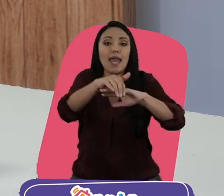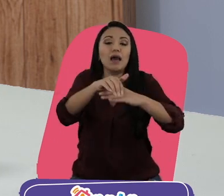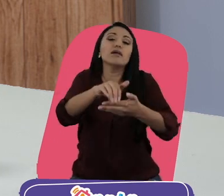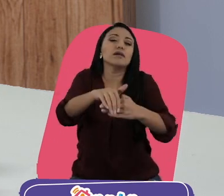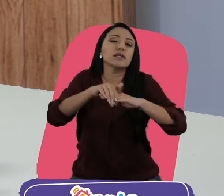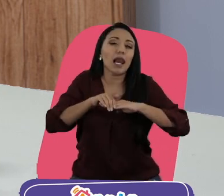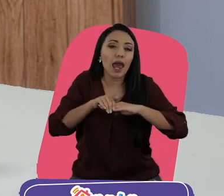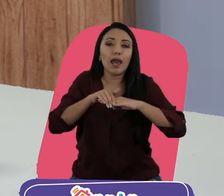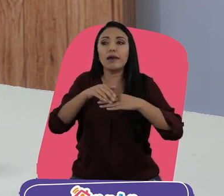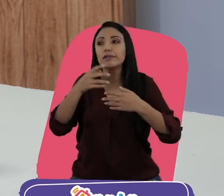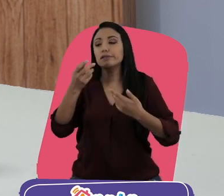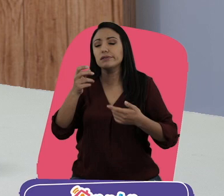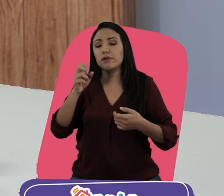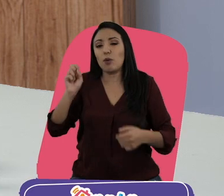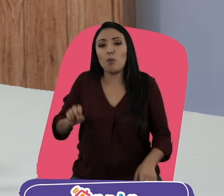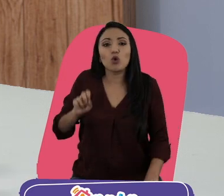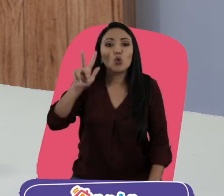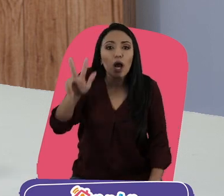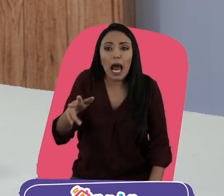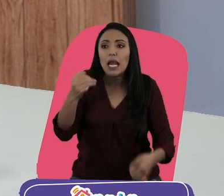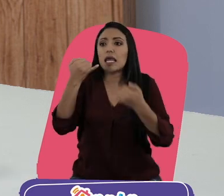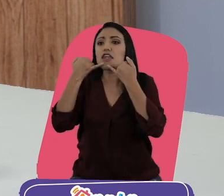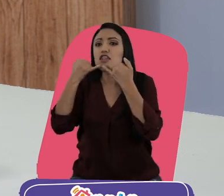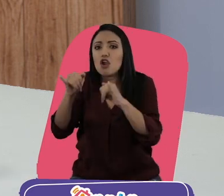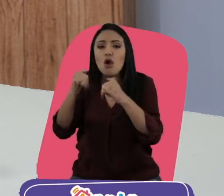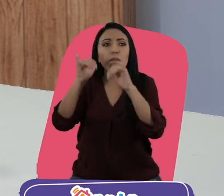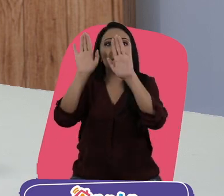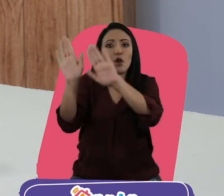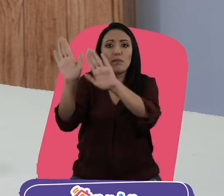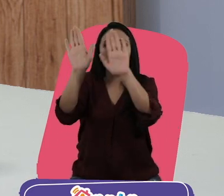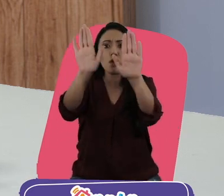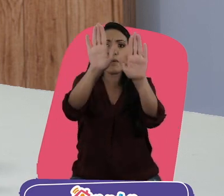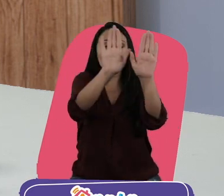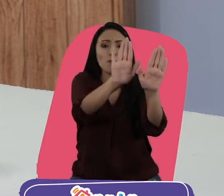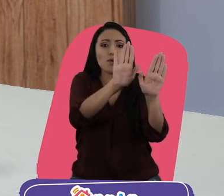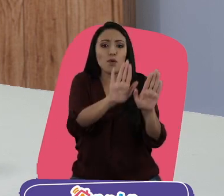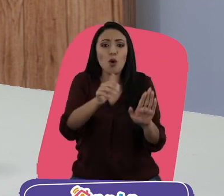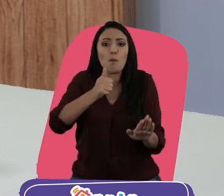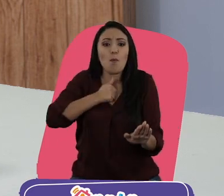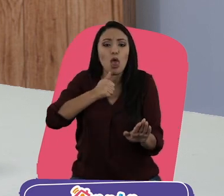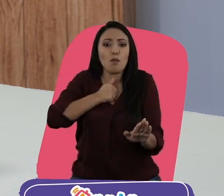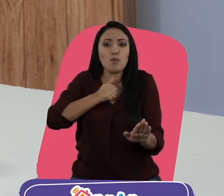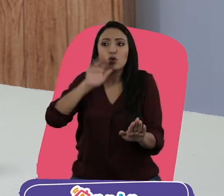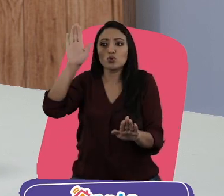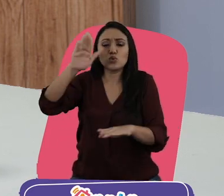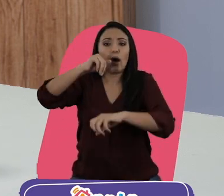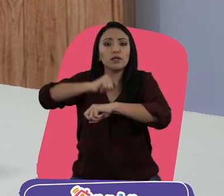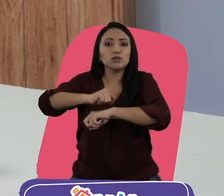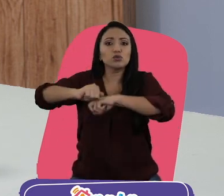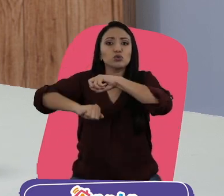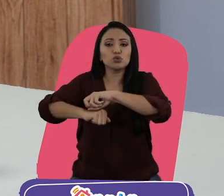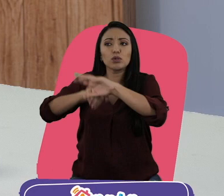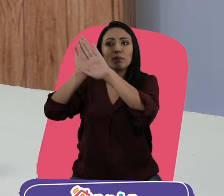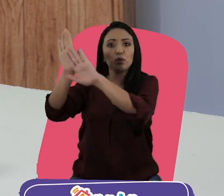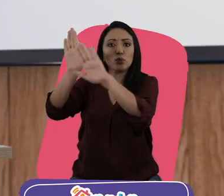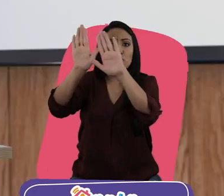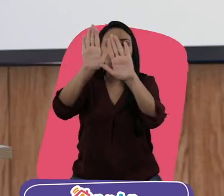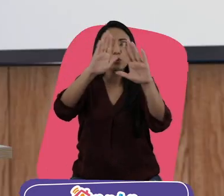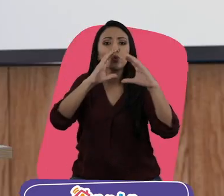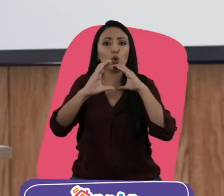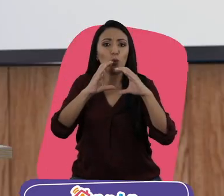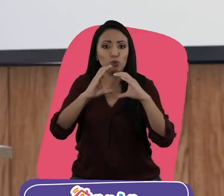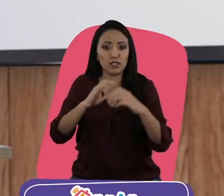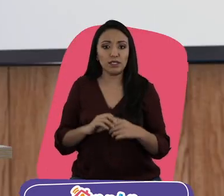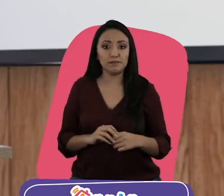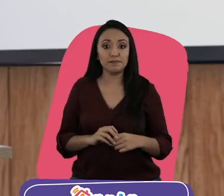el alemán, son lenguajes diferentes, tienen sus propios códigos y su propia estructura, incluso, de comunicación.